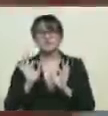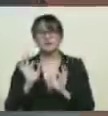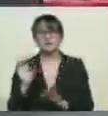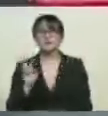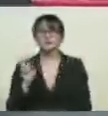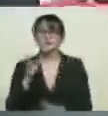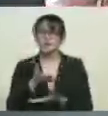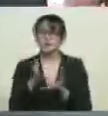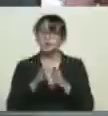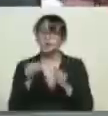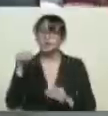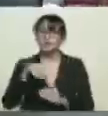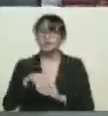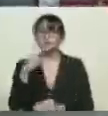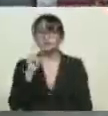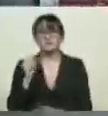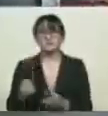mayo!